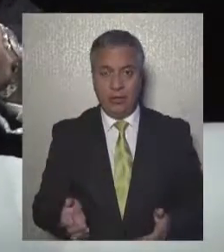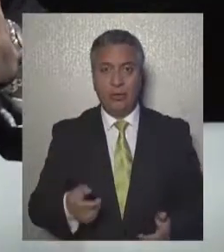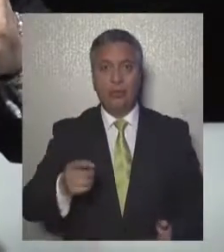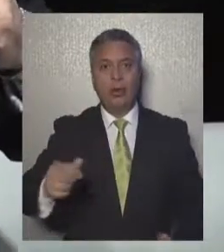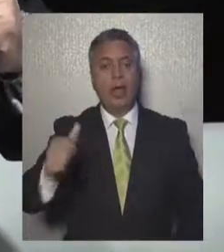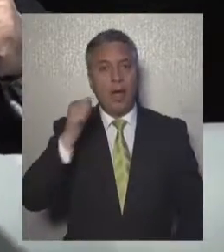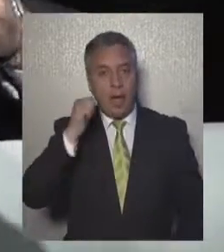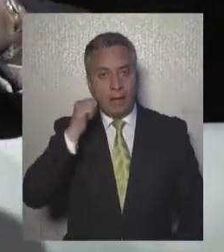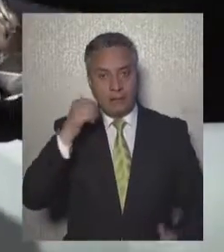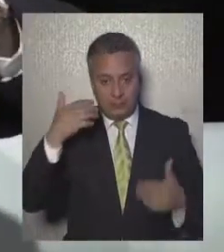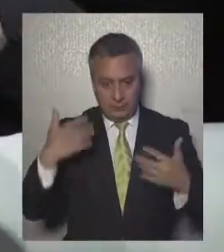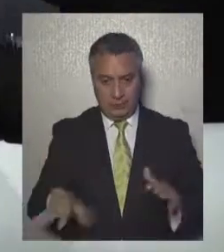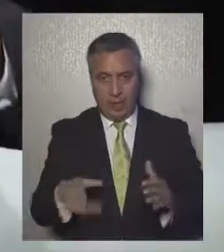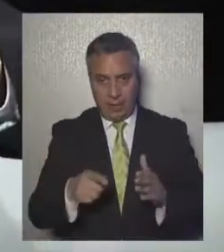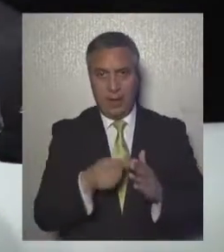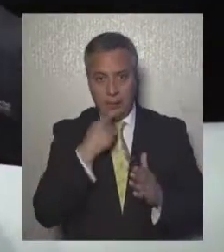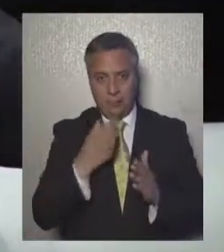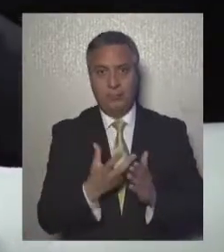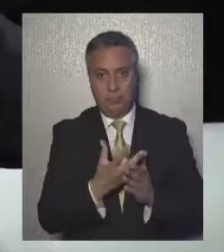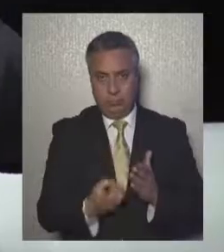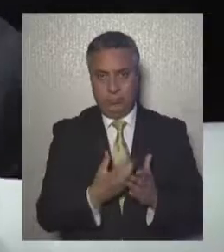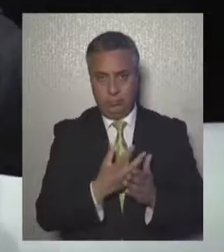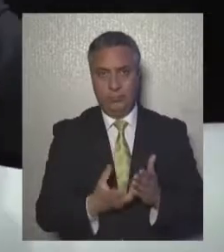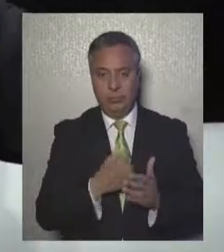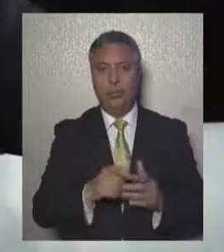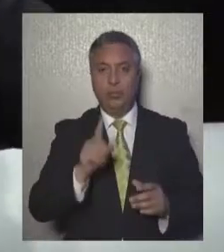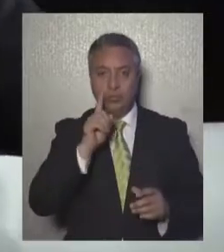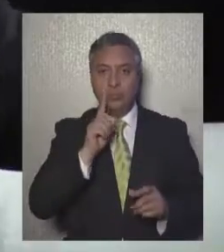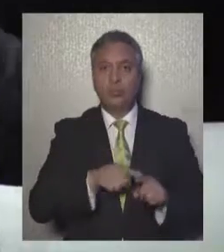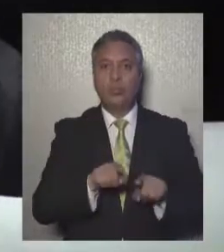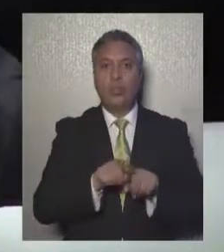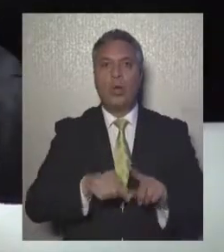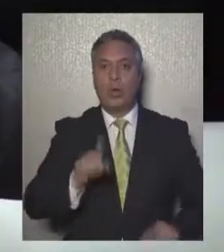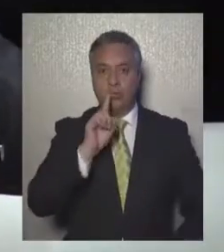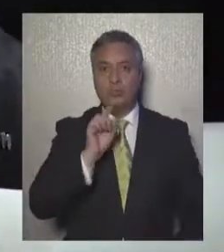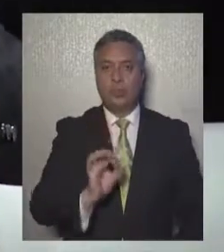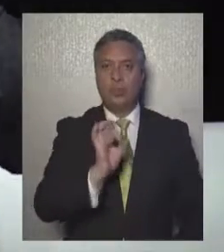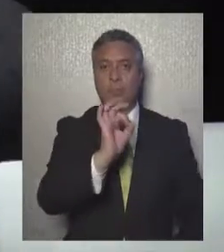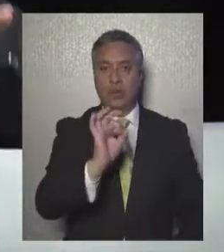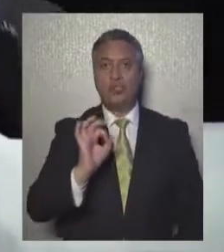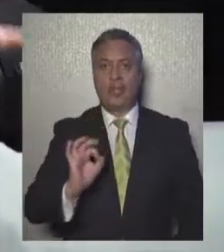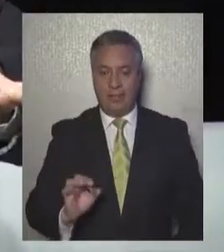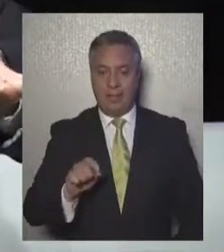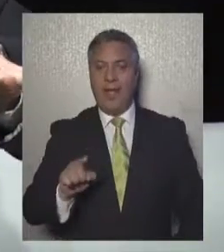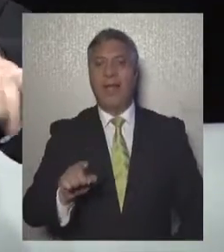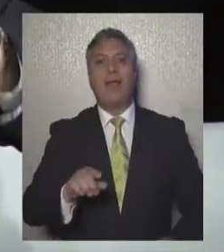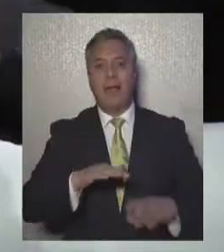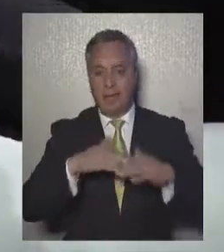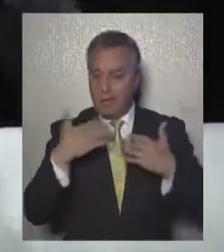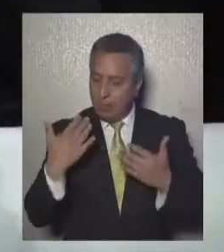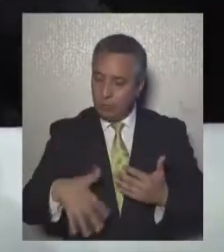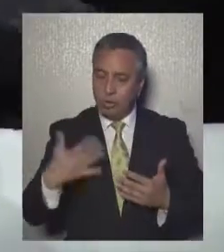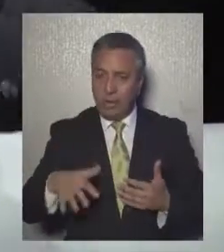se graduaron y ya tenemos un porcentaje importantísimo reinsertadas exportando